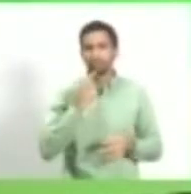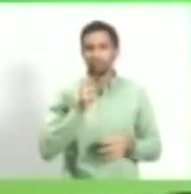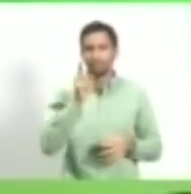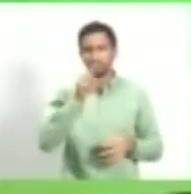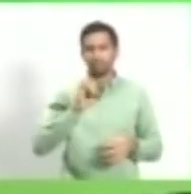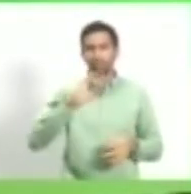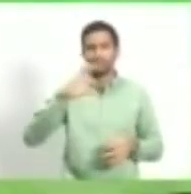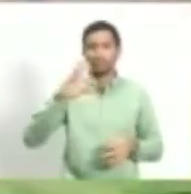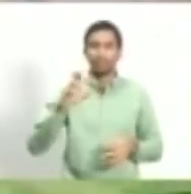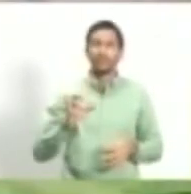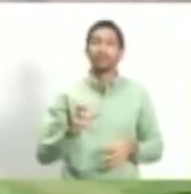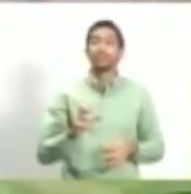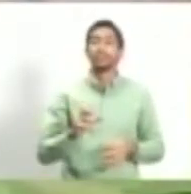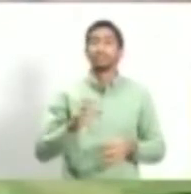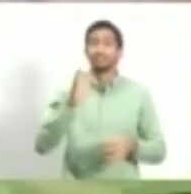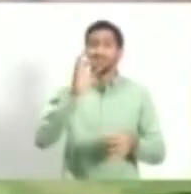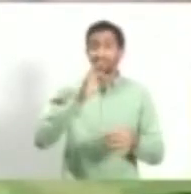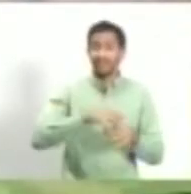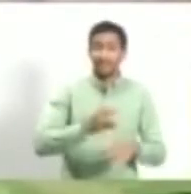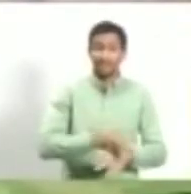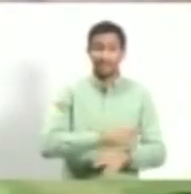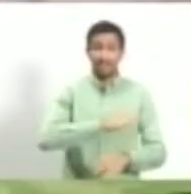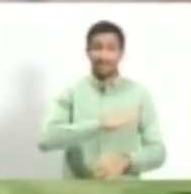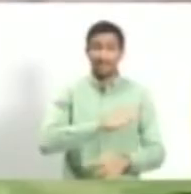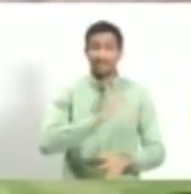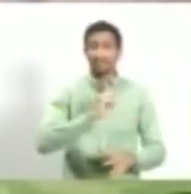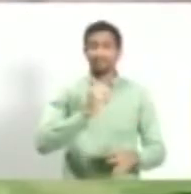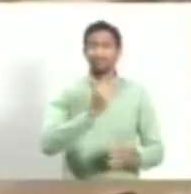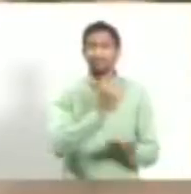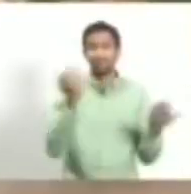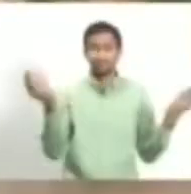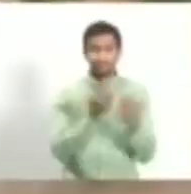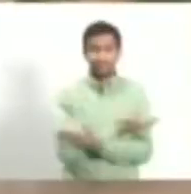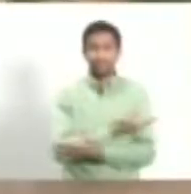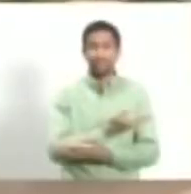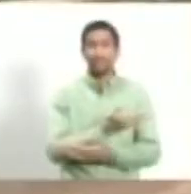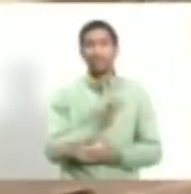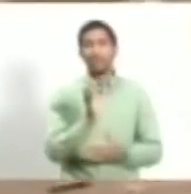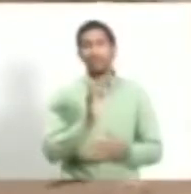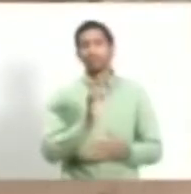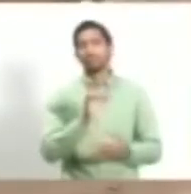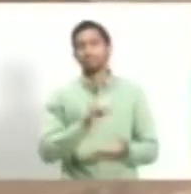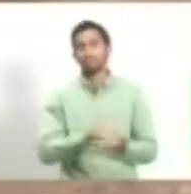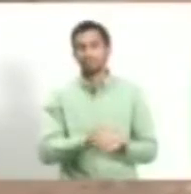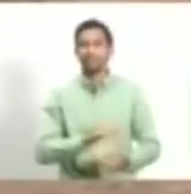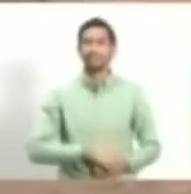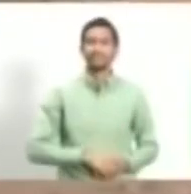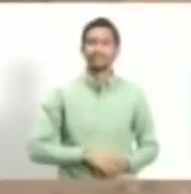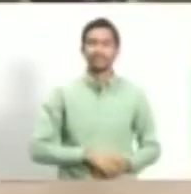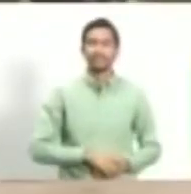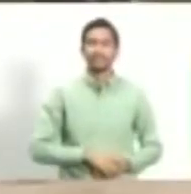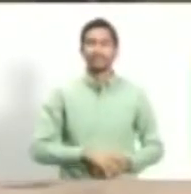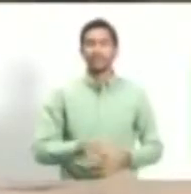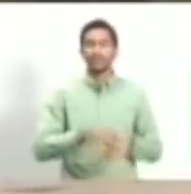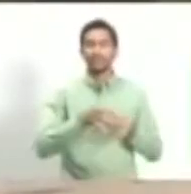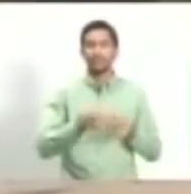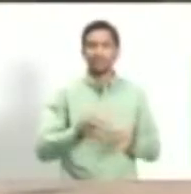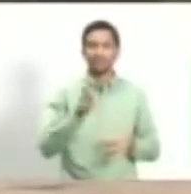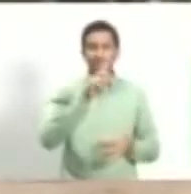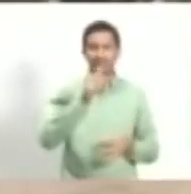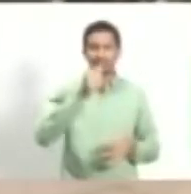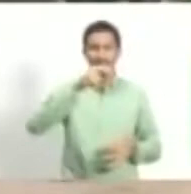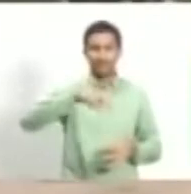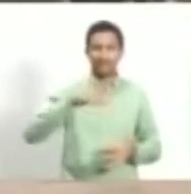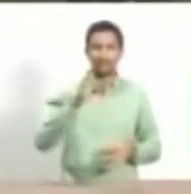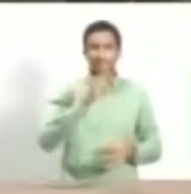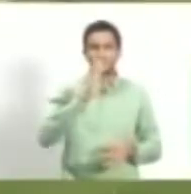el mandato del alcalde de la localidad, Agustín Villarreal. El abandono en el que se encuentra el municipio de San Benito Abad, el más grande